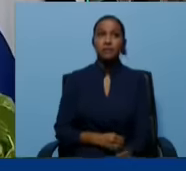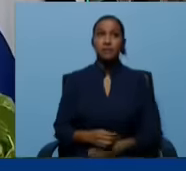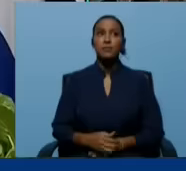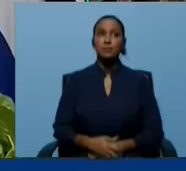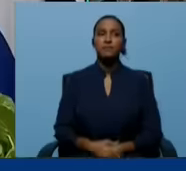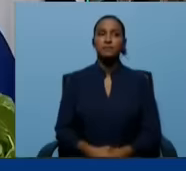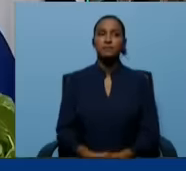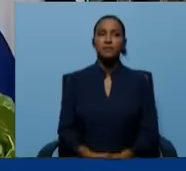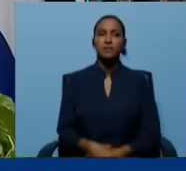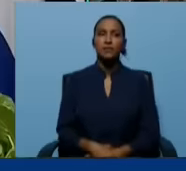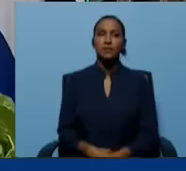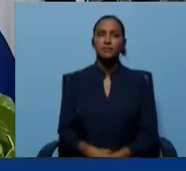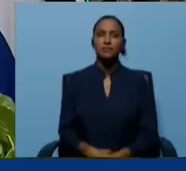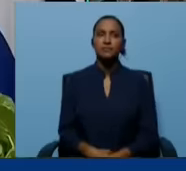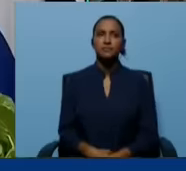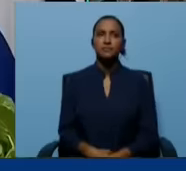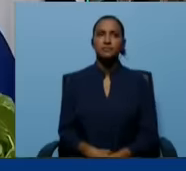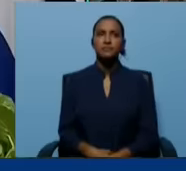pasando por